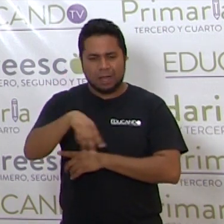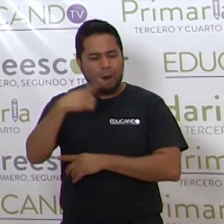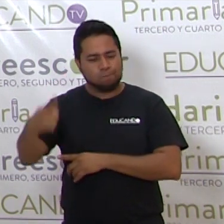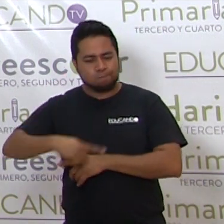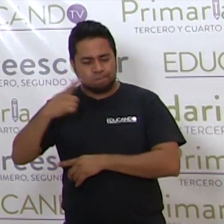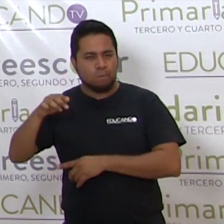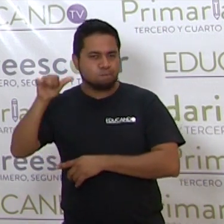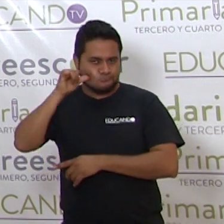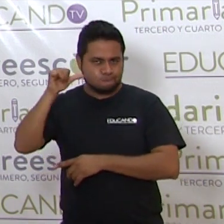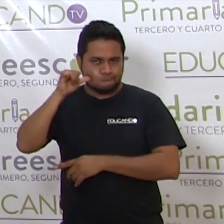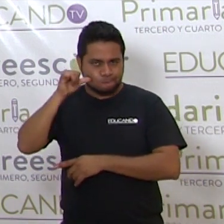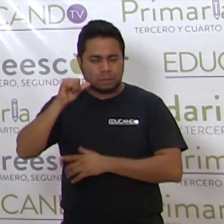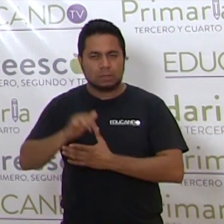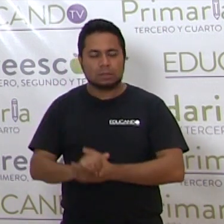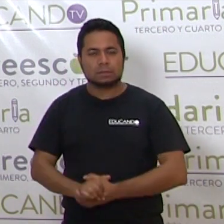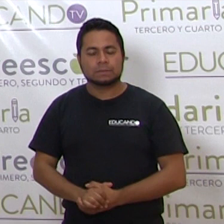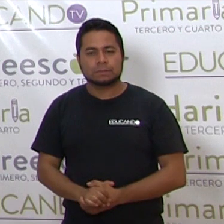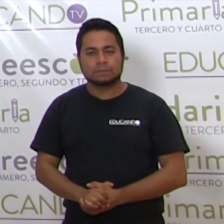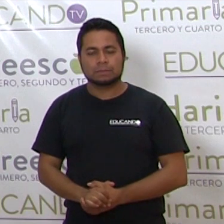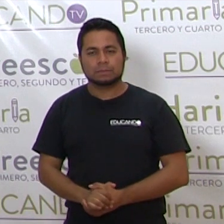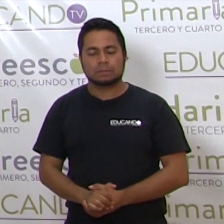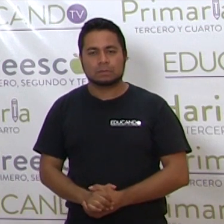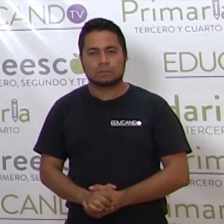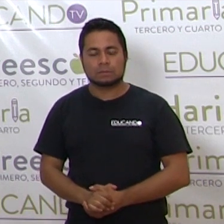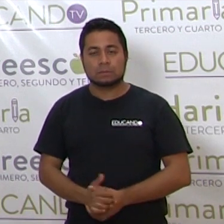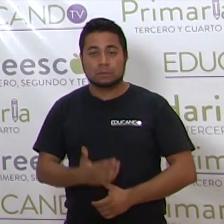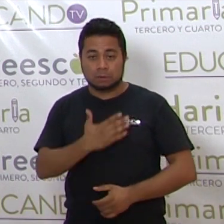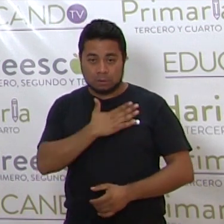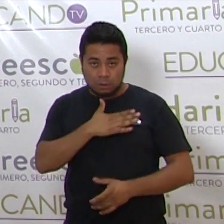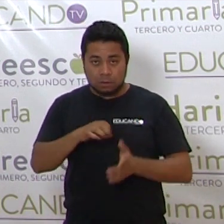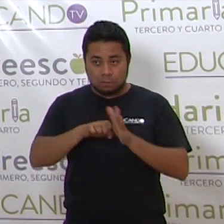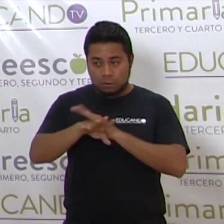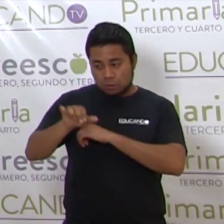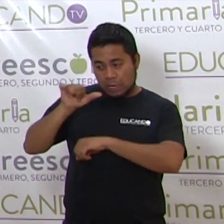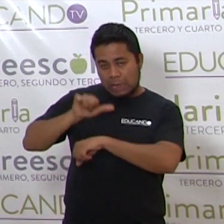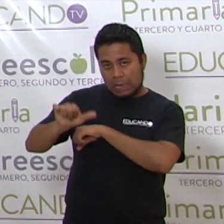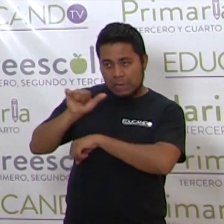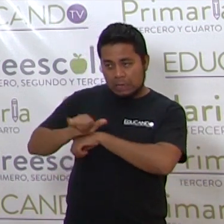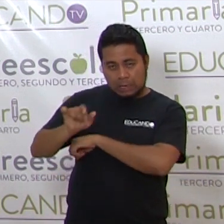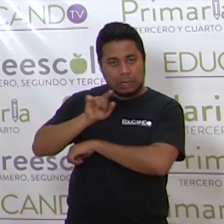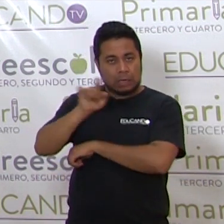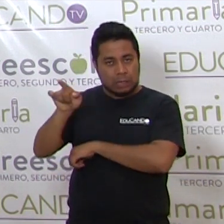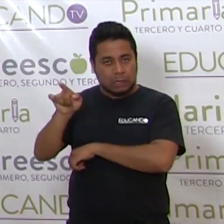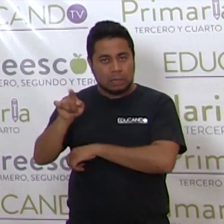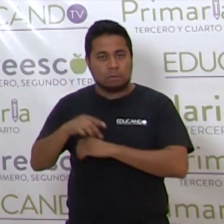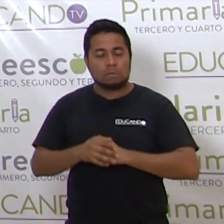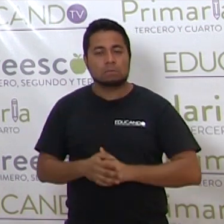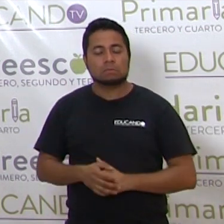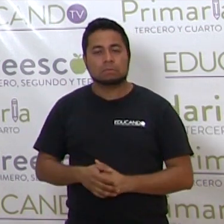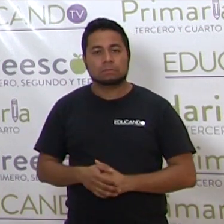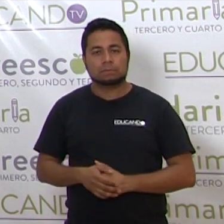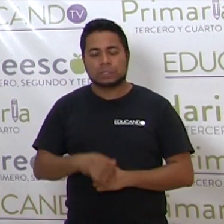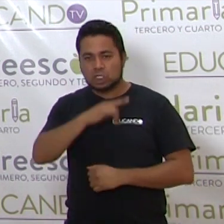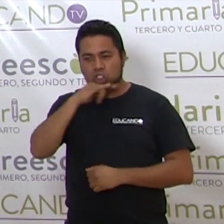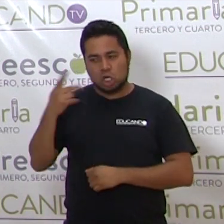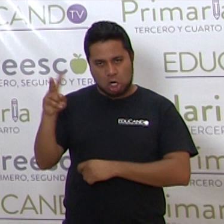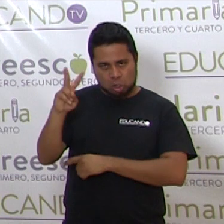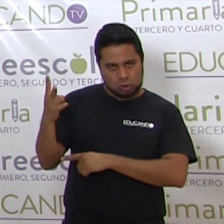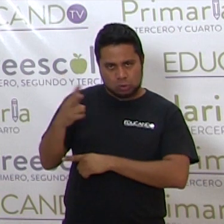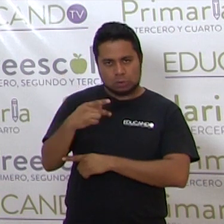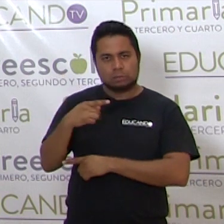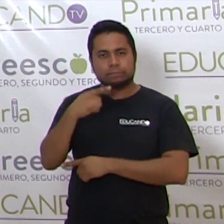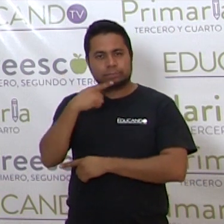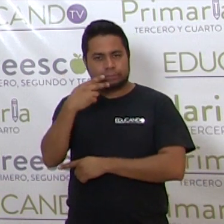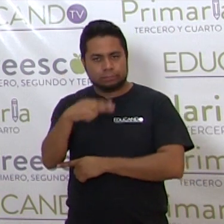muy bien bueno pues a en argentina se le dice en argentina y chile se les